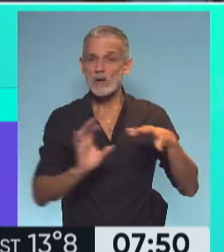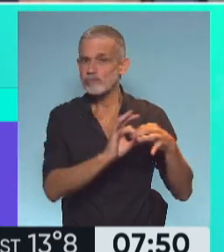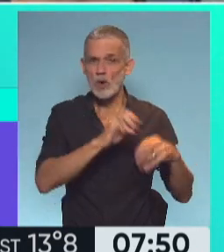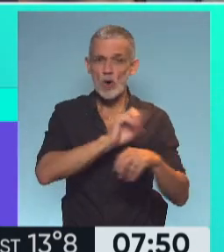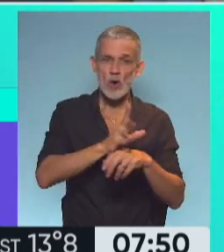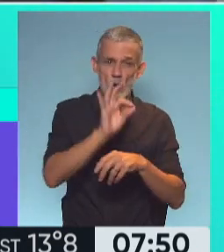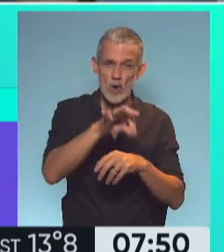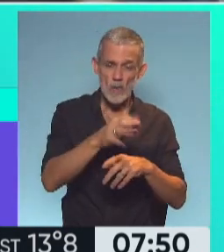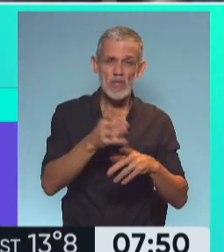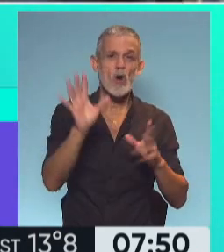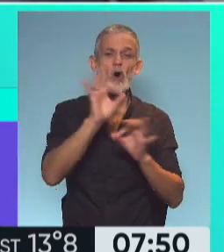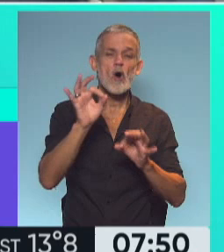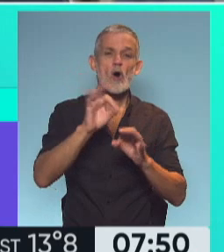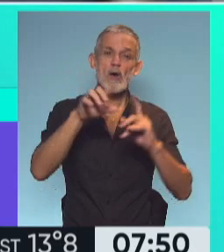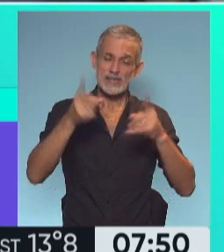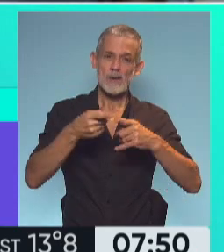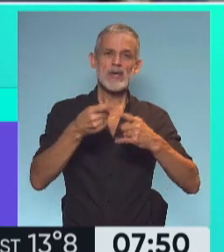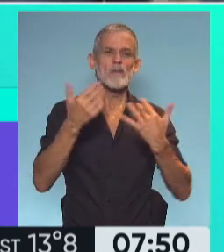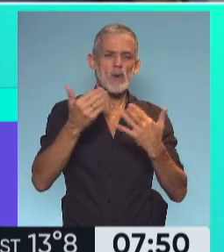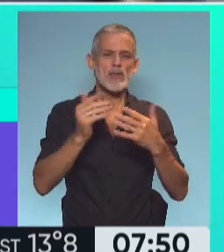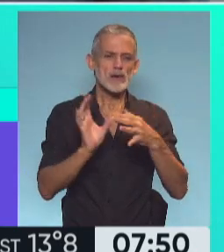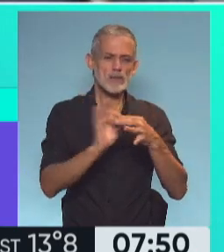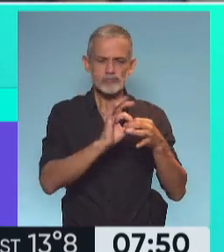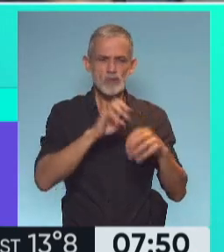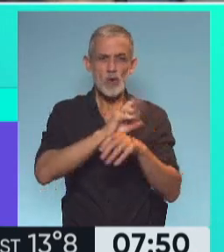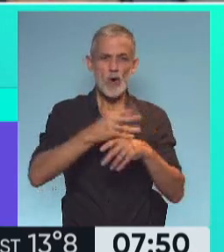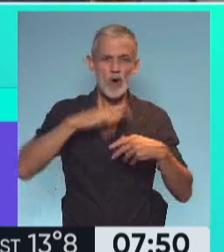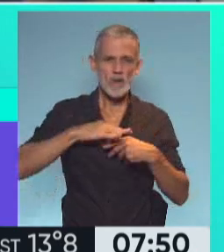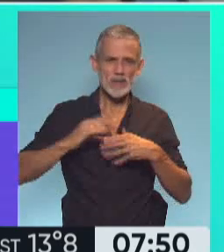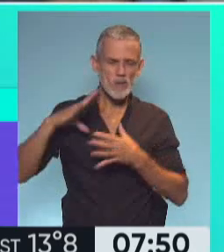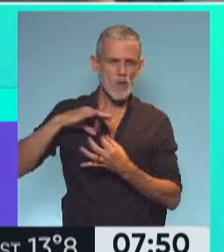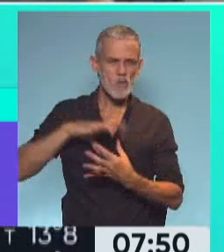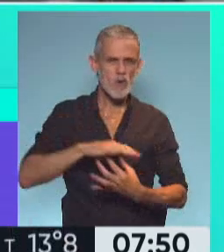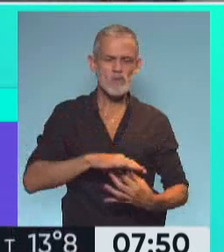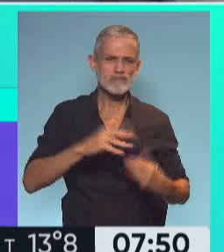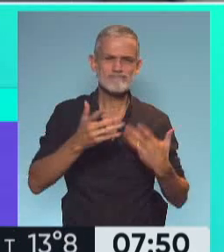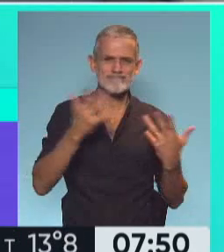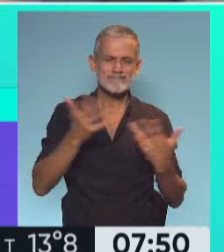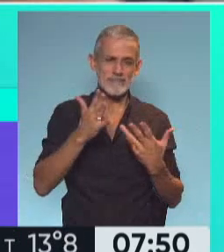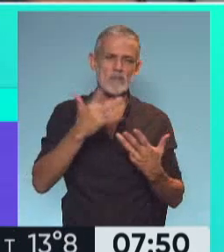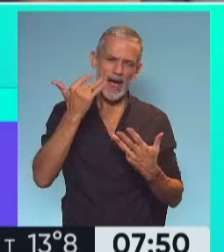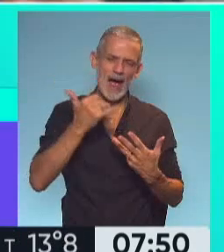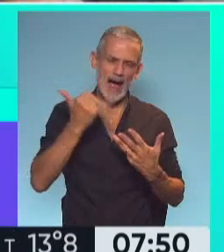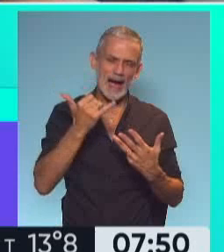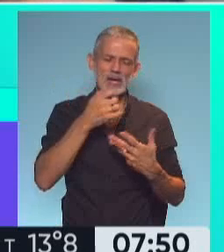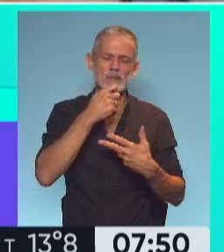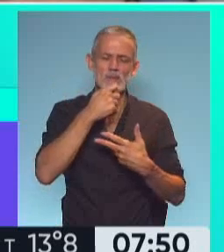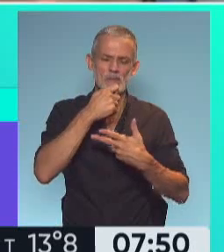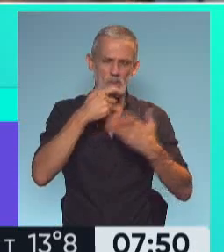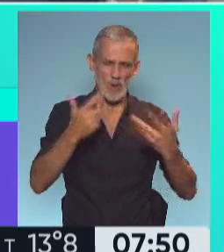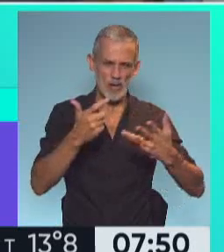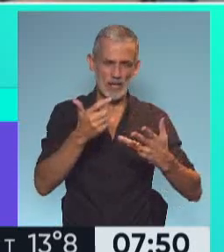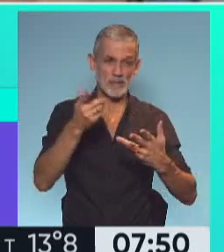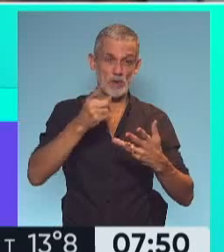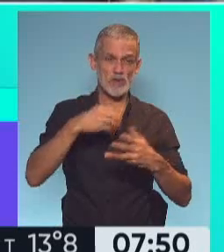son consecuencia de las múltiples factores que se conjugan, ¿no?, en esta pandemia, porque tengamos en cuenta que